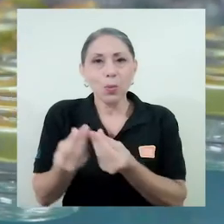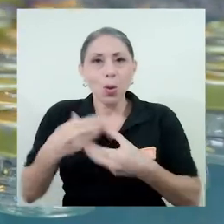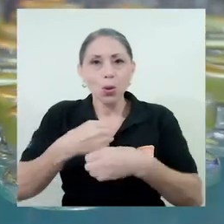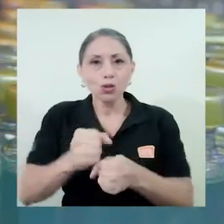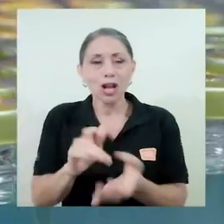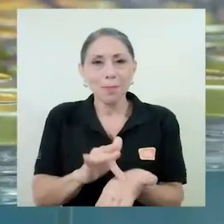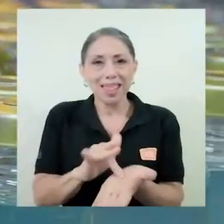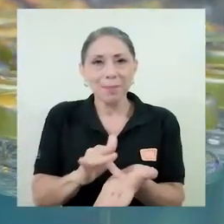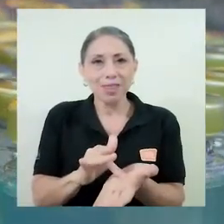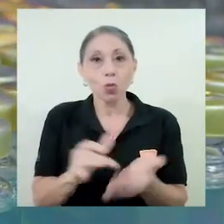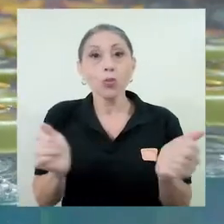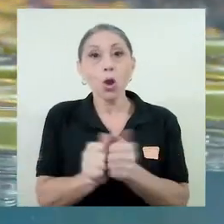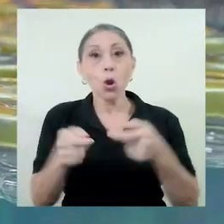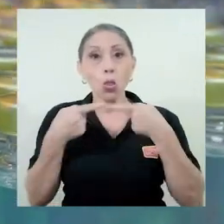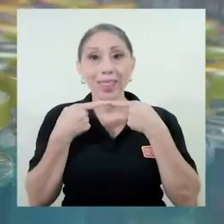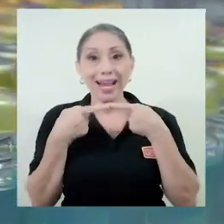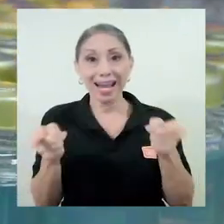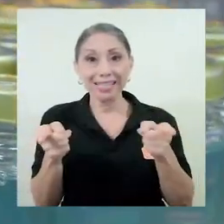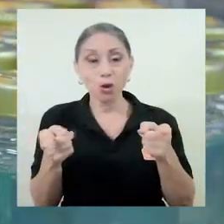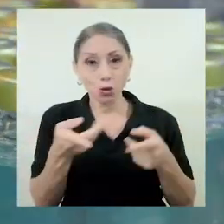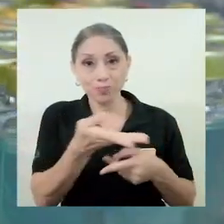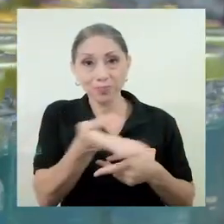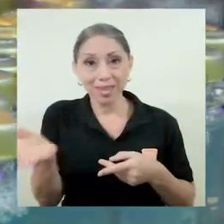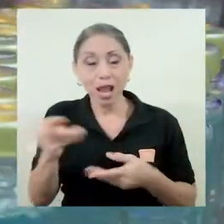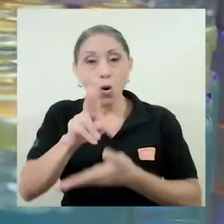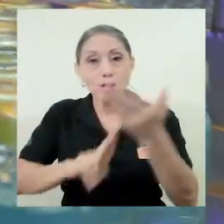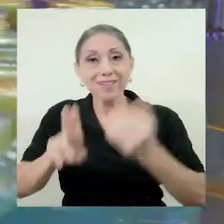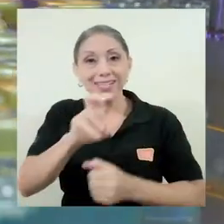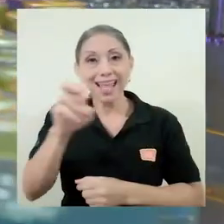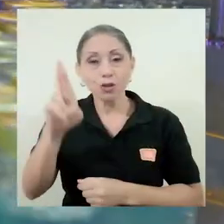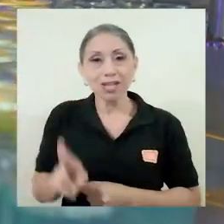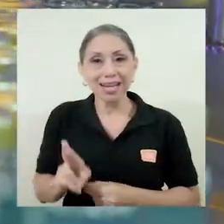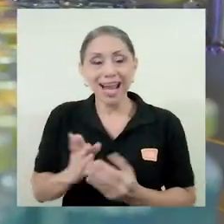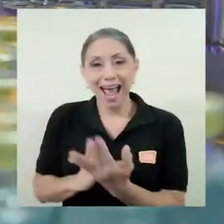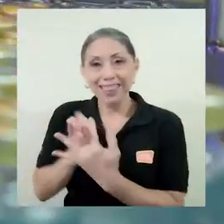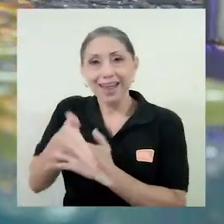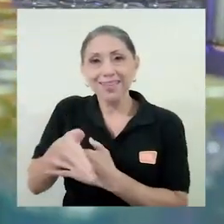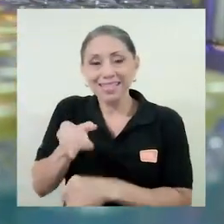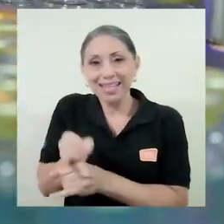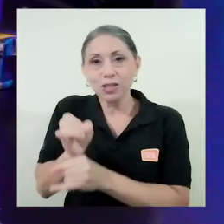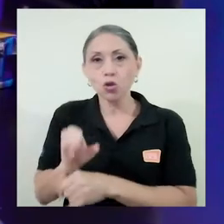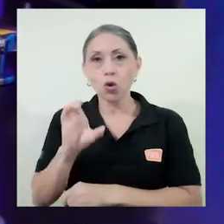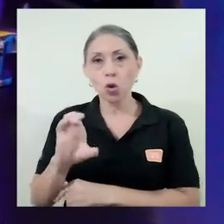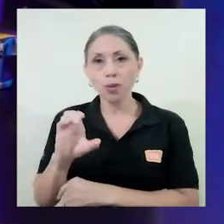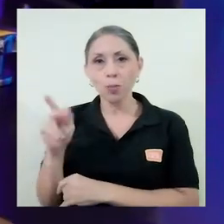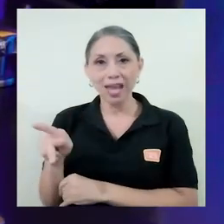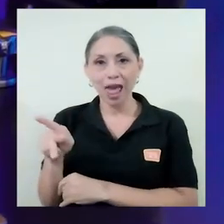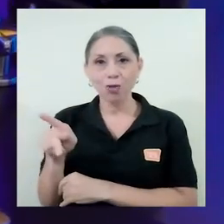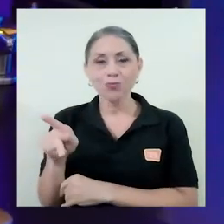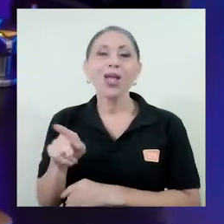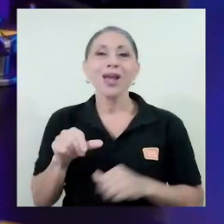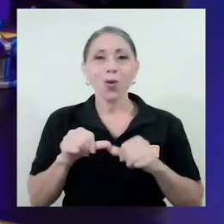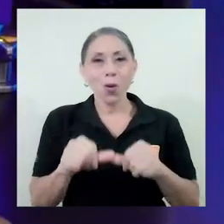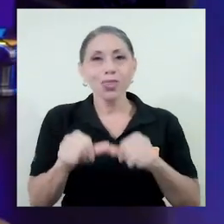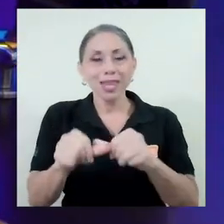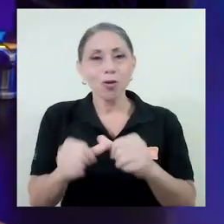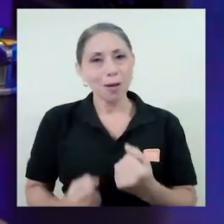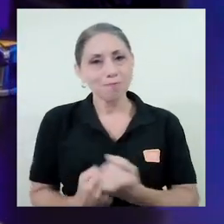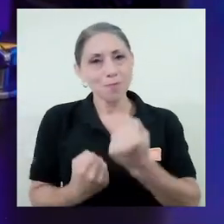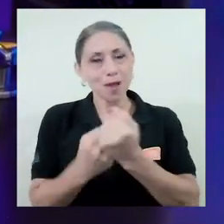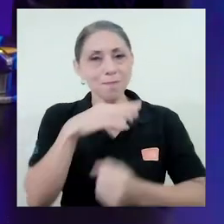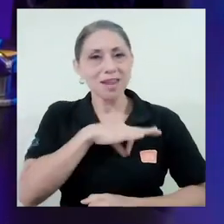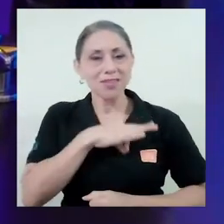medicamento. Con esta declaratoria, la Universidad de Costa Rica, a través del Instituto Clodomiro Picado, continuará aportando